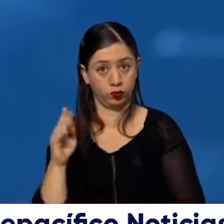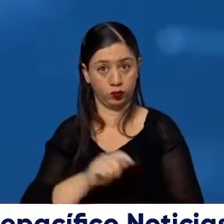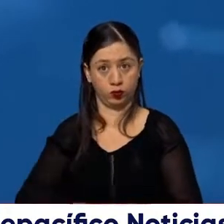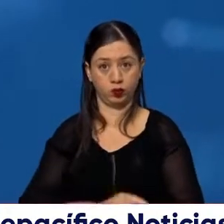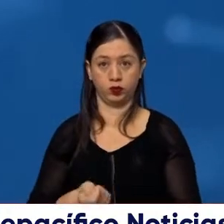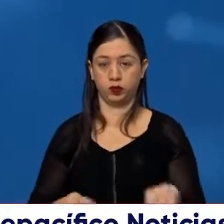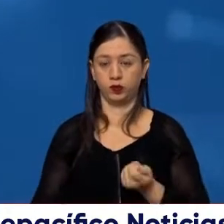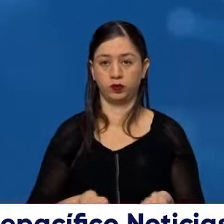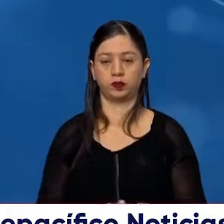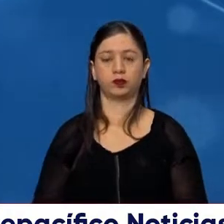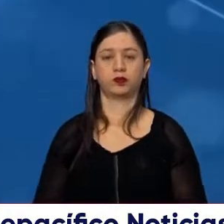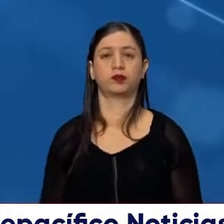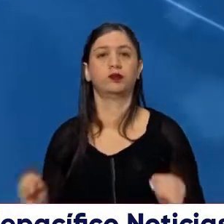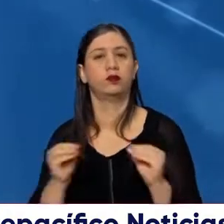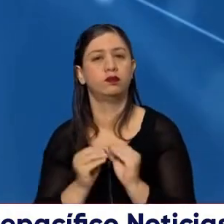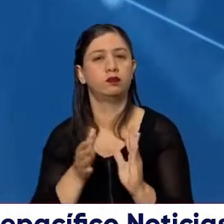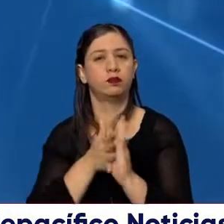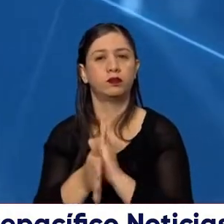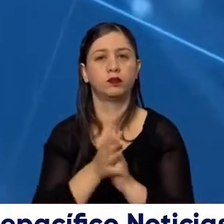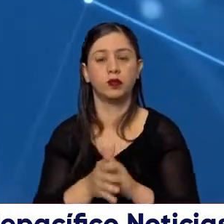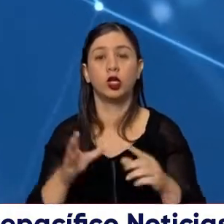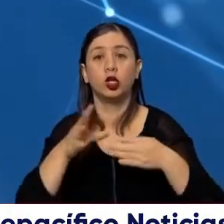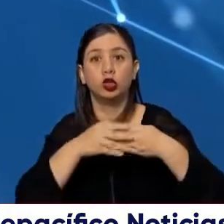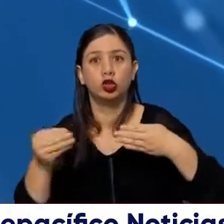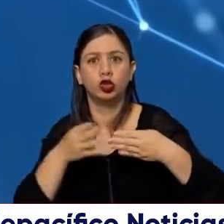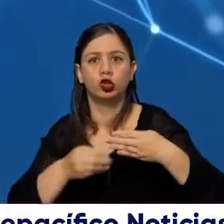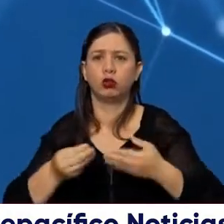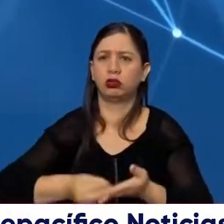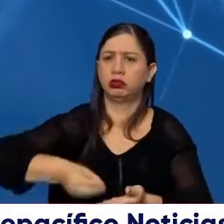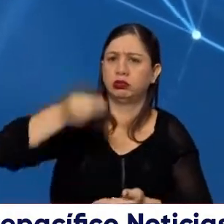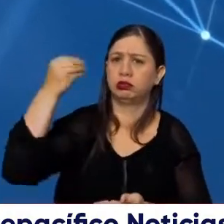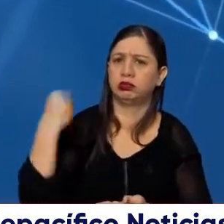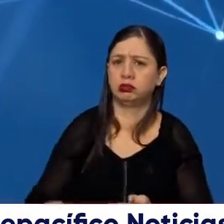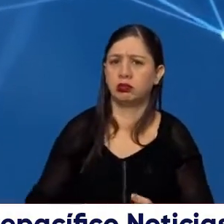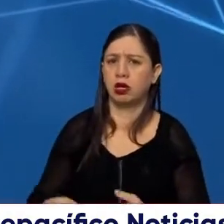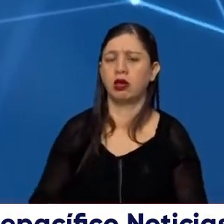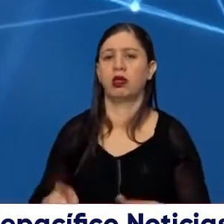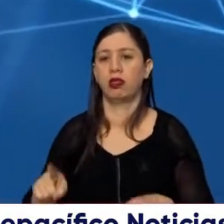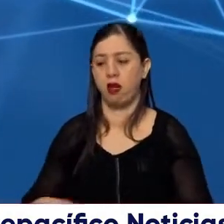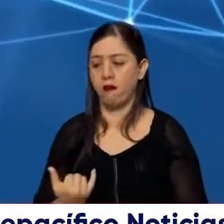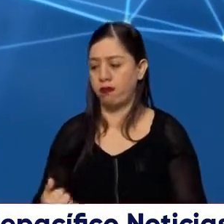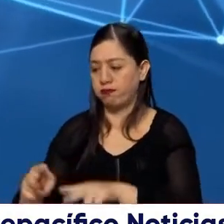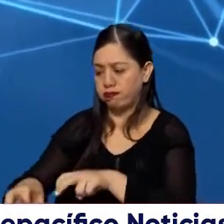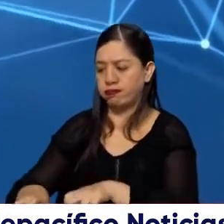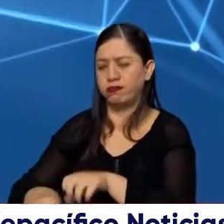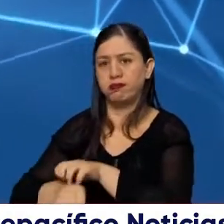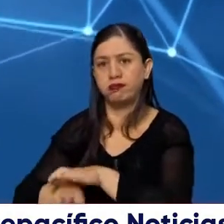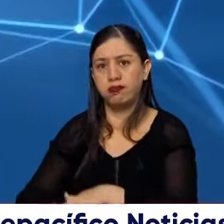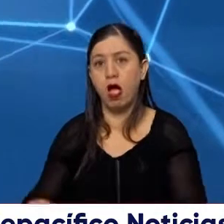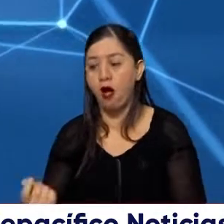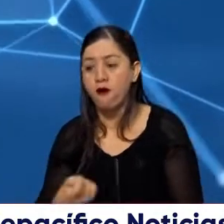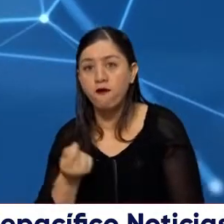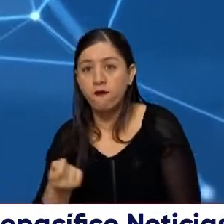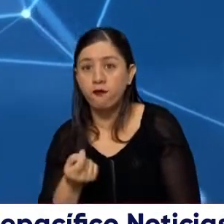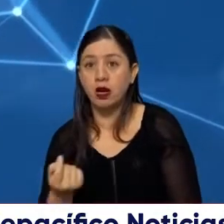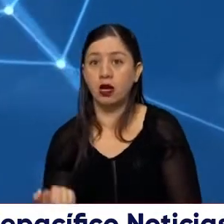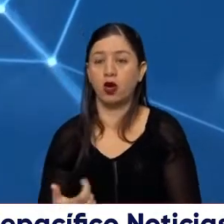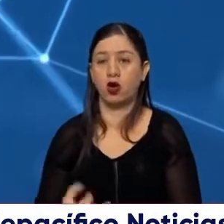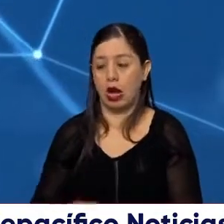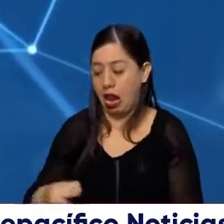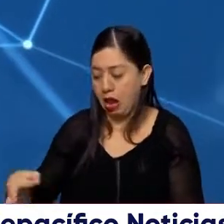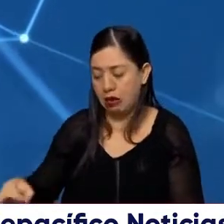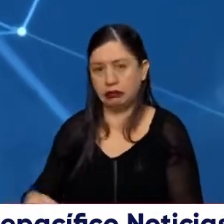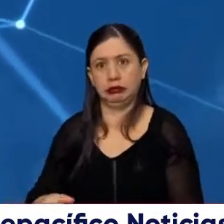Y avanzamos en otras noticias. El alza del dólar y el elevado costo de los fertilizantes hicieron que el precio del frijol y las lentejas subiera.